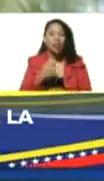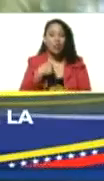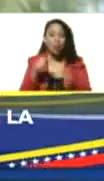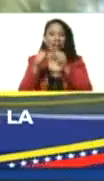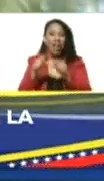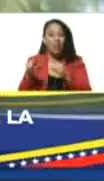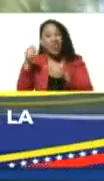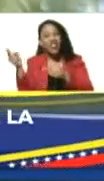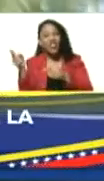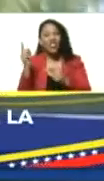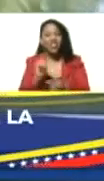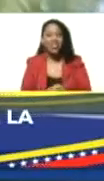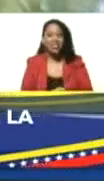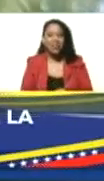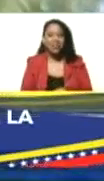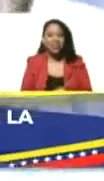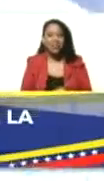otro.